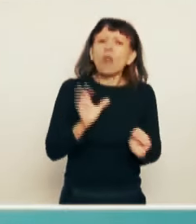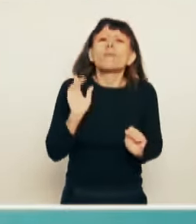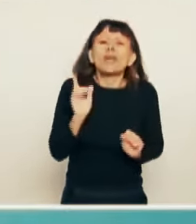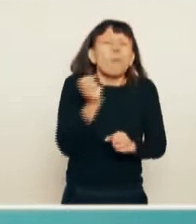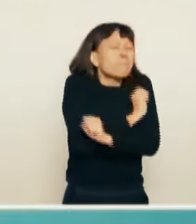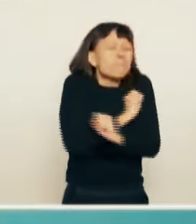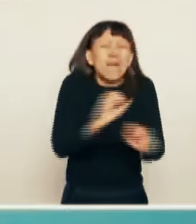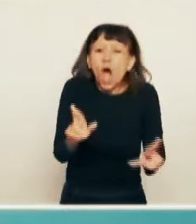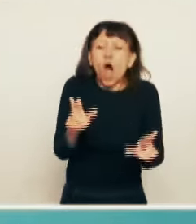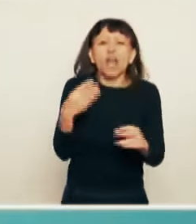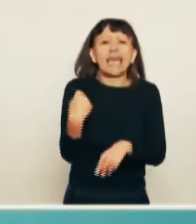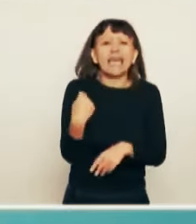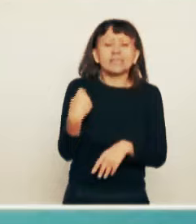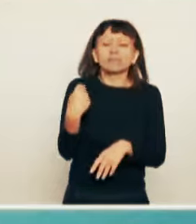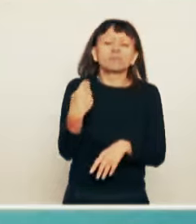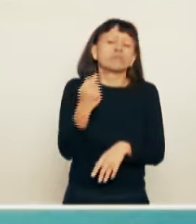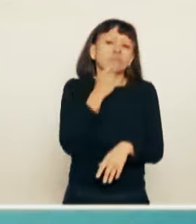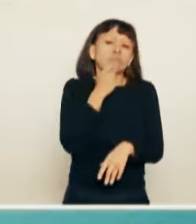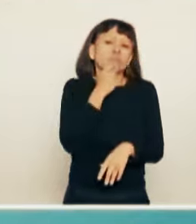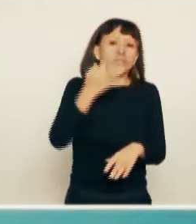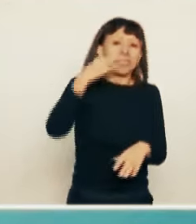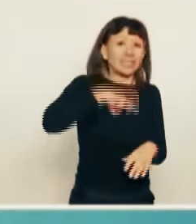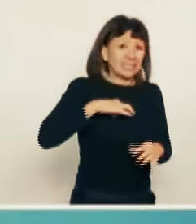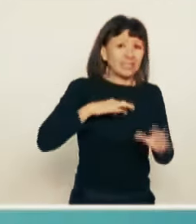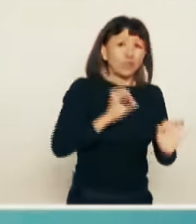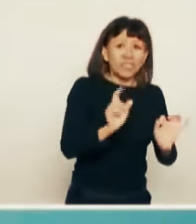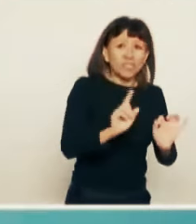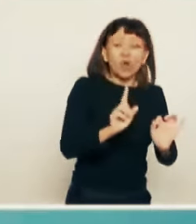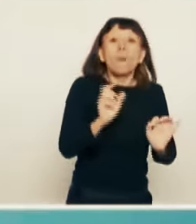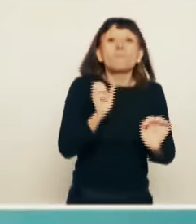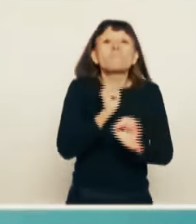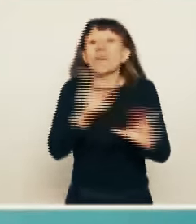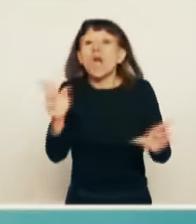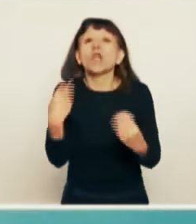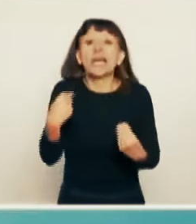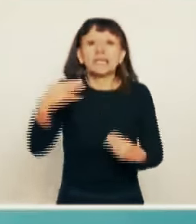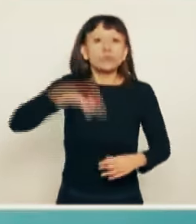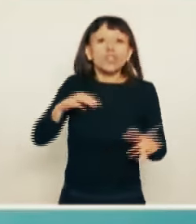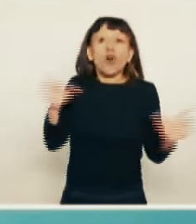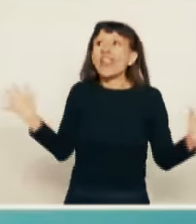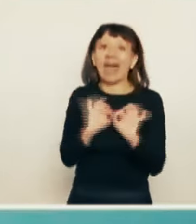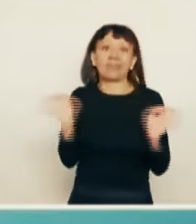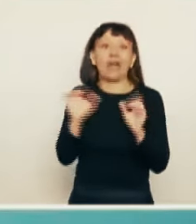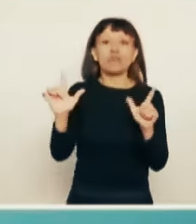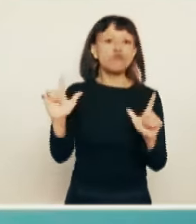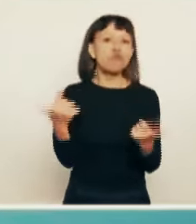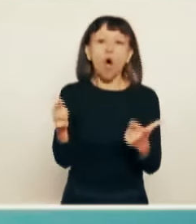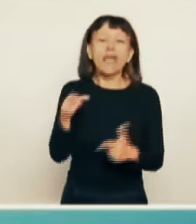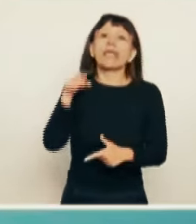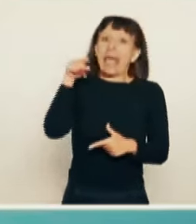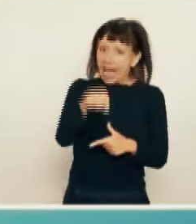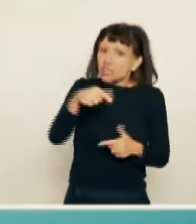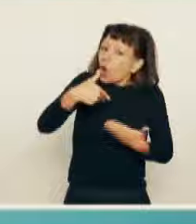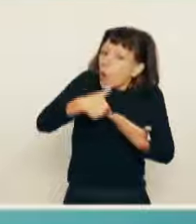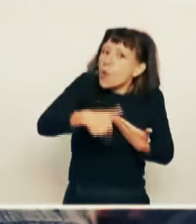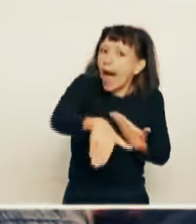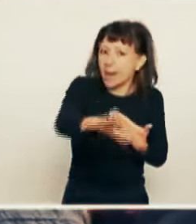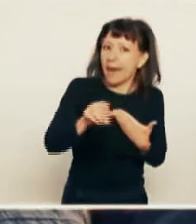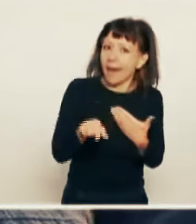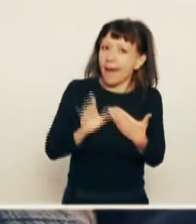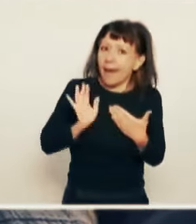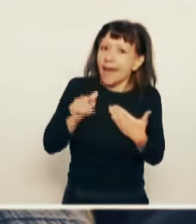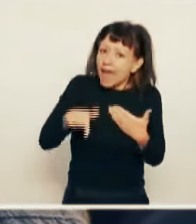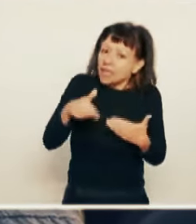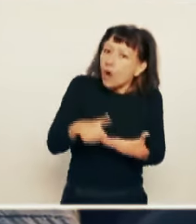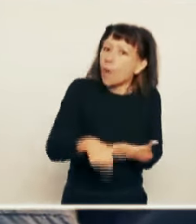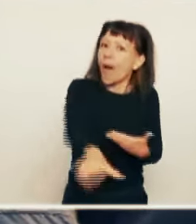el sueldo es no tener salario a fin de mes. Este es el gran drama que se va a avecinar y que el